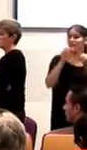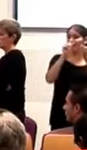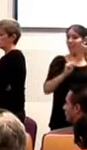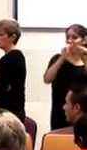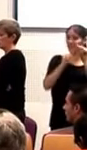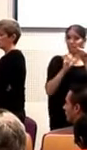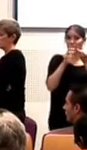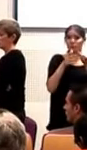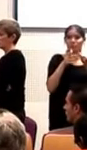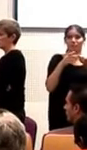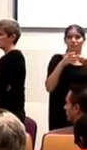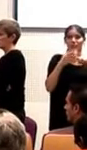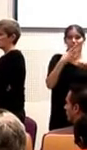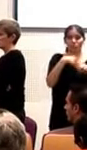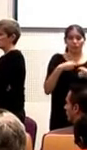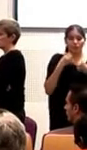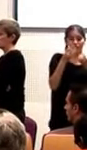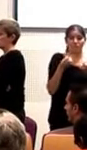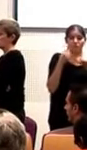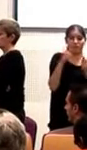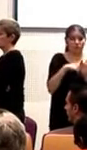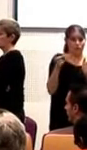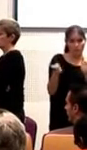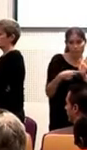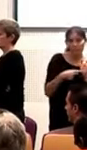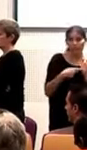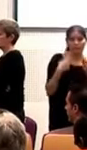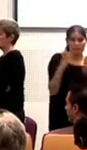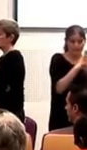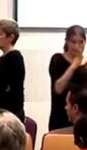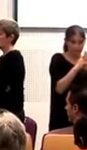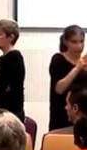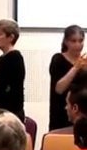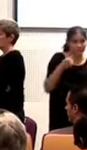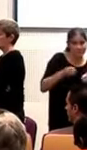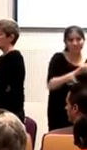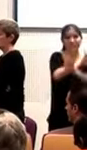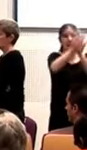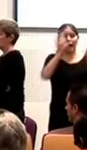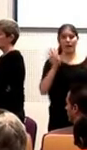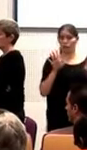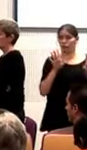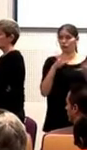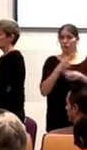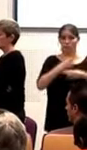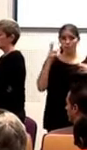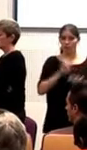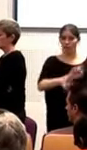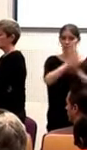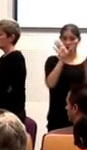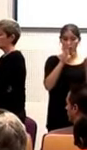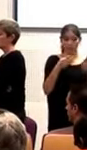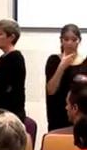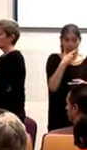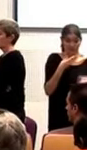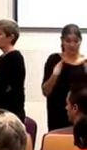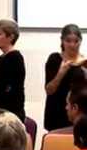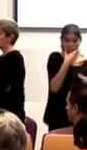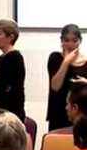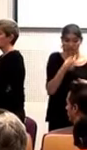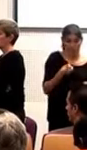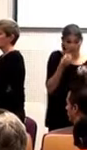cosas que se quedan tan escondidas y darles, pues facilitarnos todos la vida con dándonos